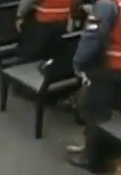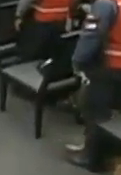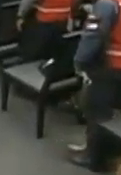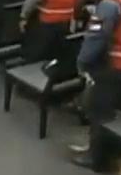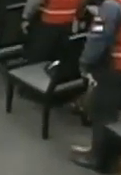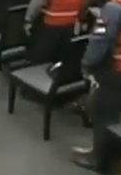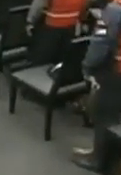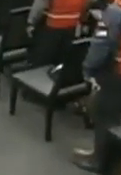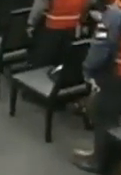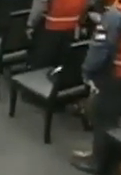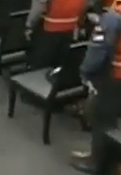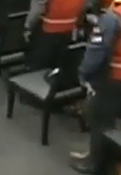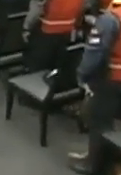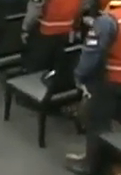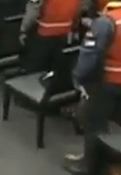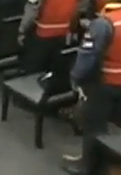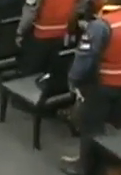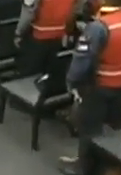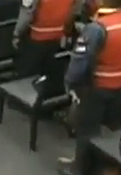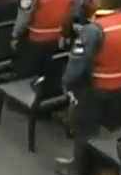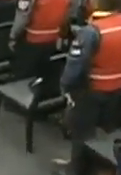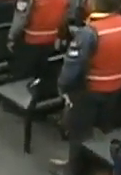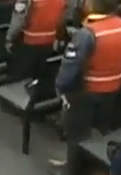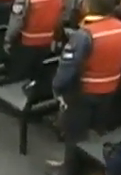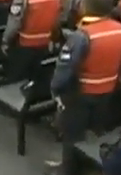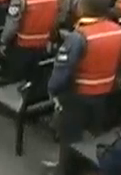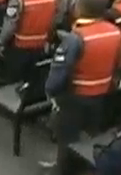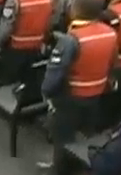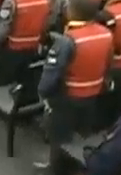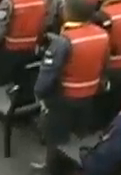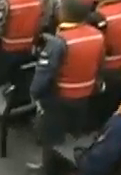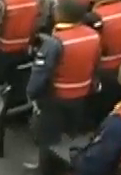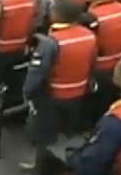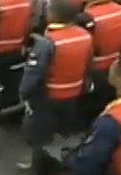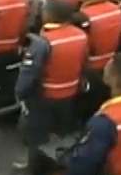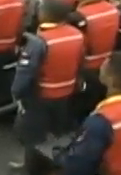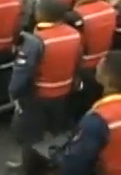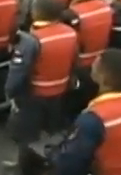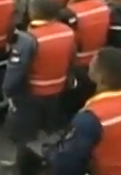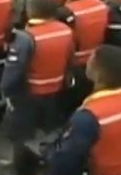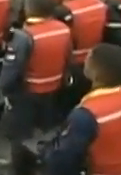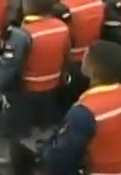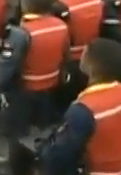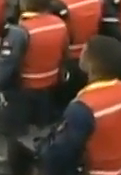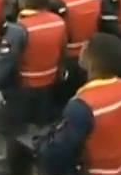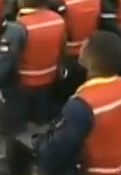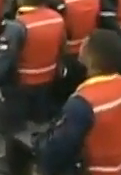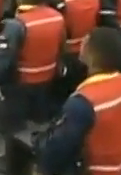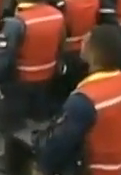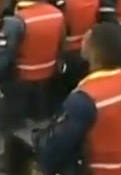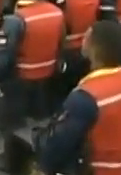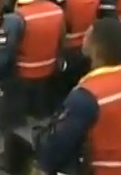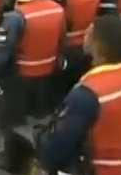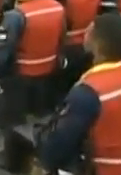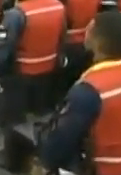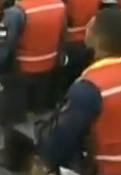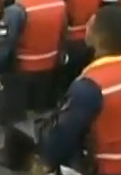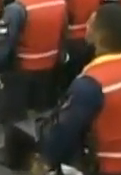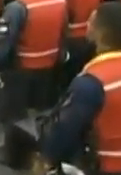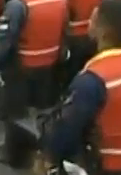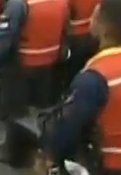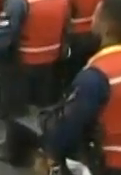y en la República de Turquía, luego del terremoto registrado a principios de febrero. Conversa a esta